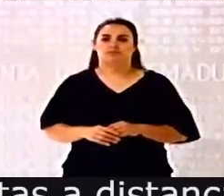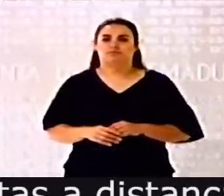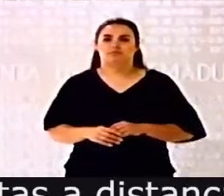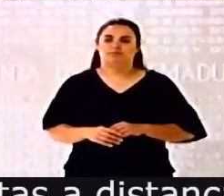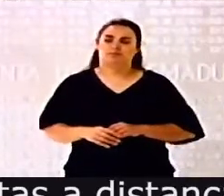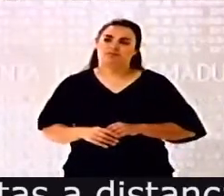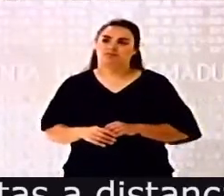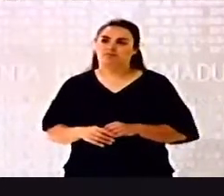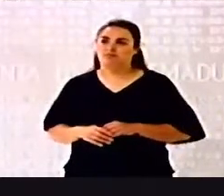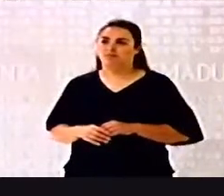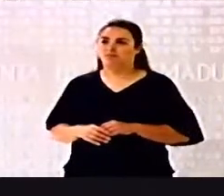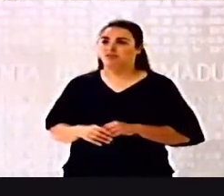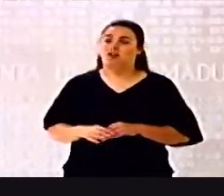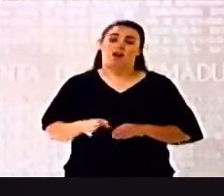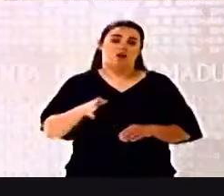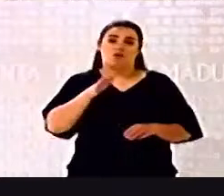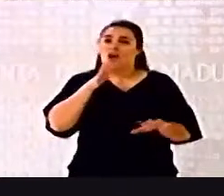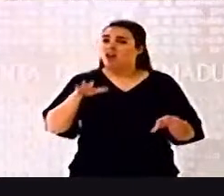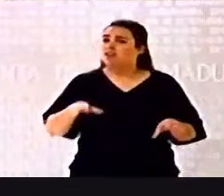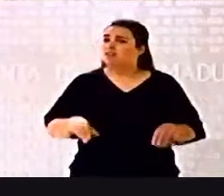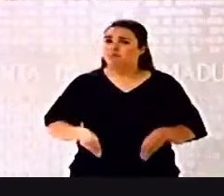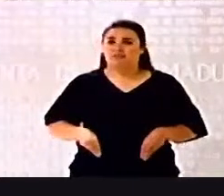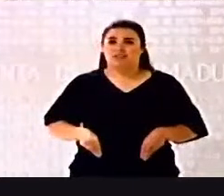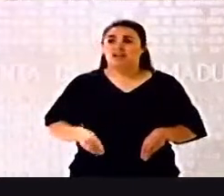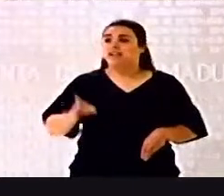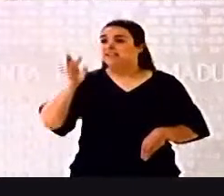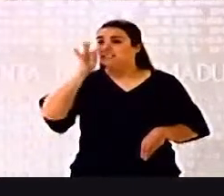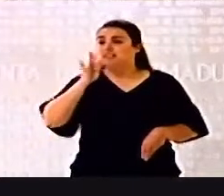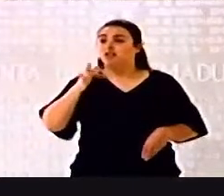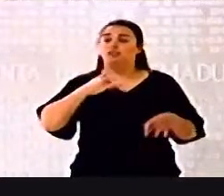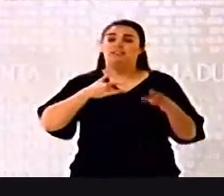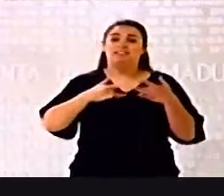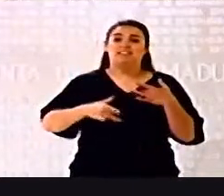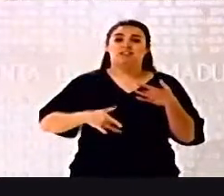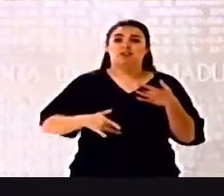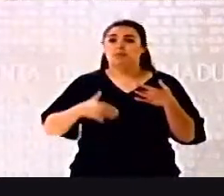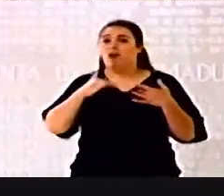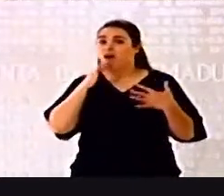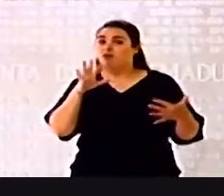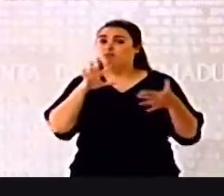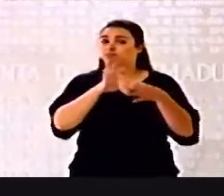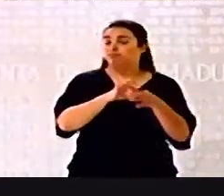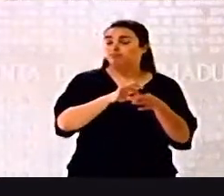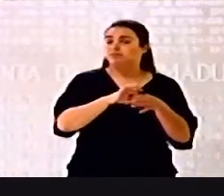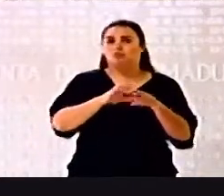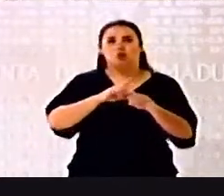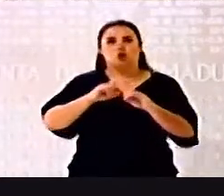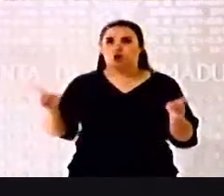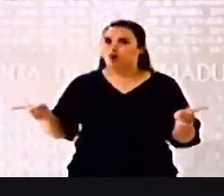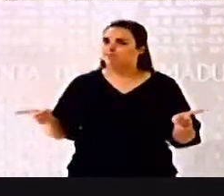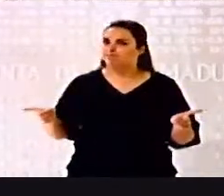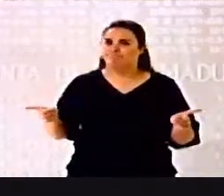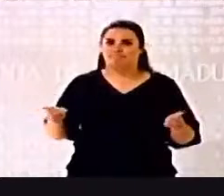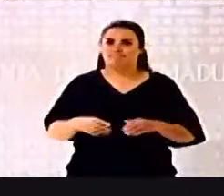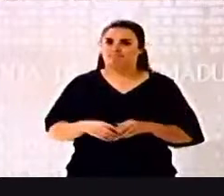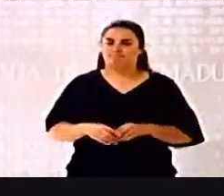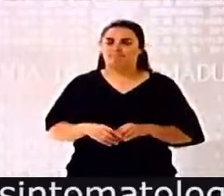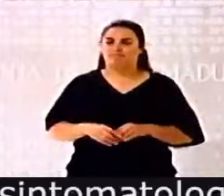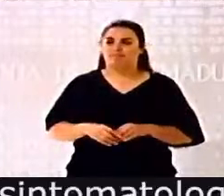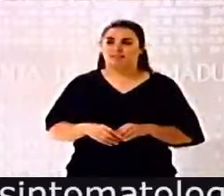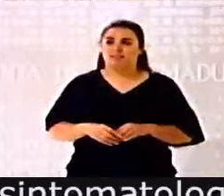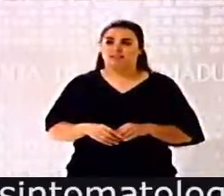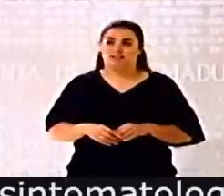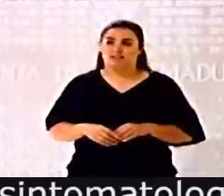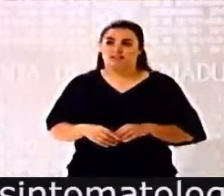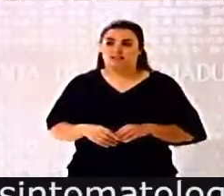No se puede admitir en ningún caso a niños con una sintomatología compatible. Y antes